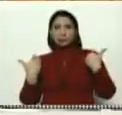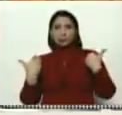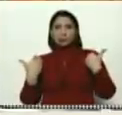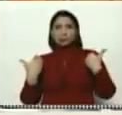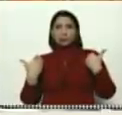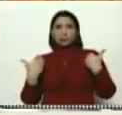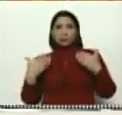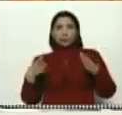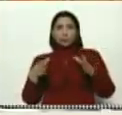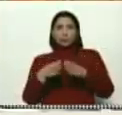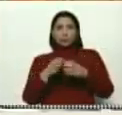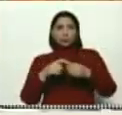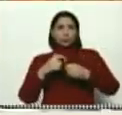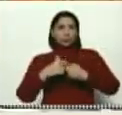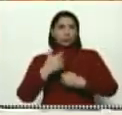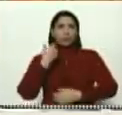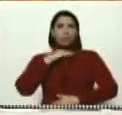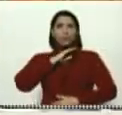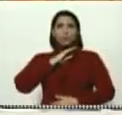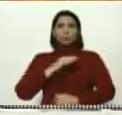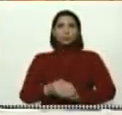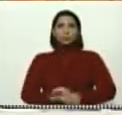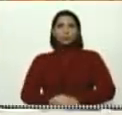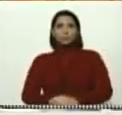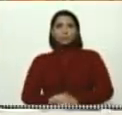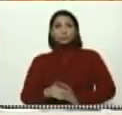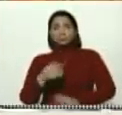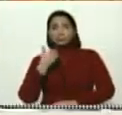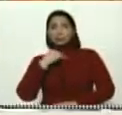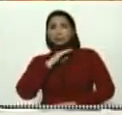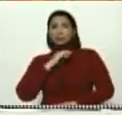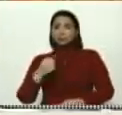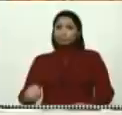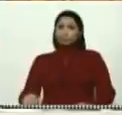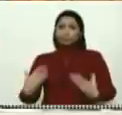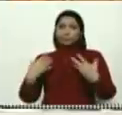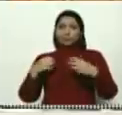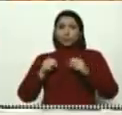conjunto por este virus. Es una pandemia